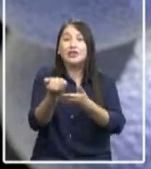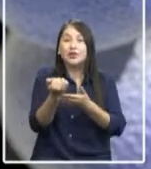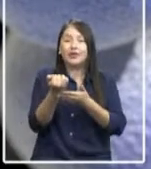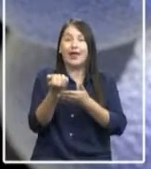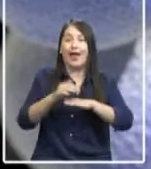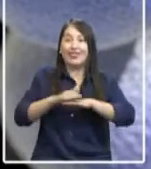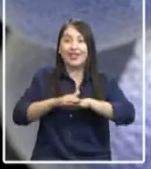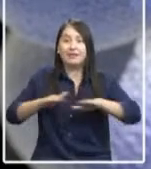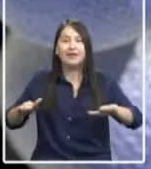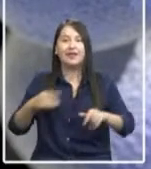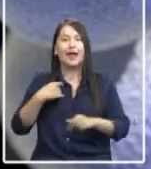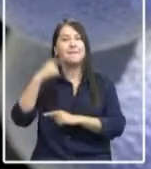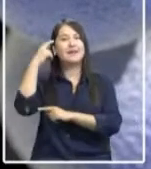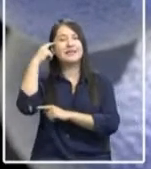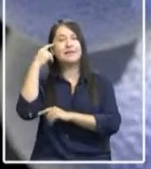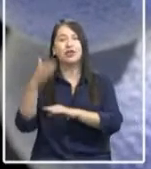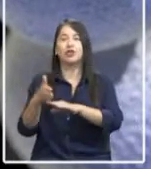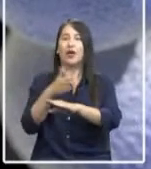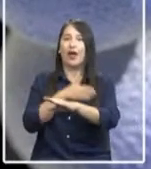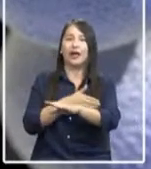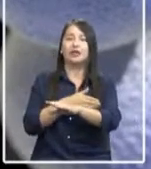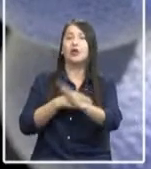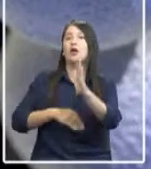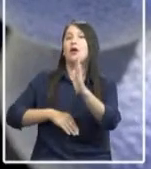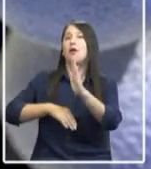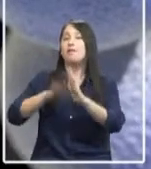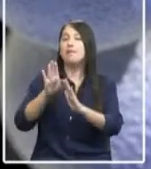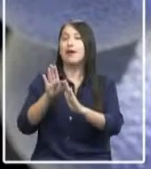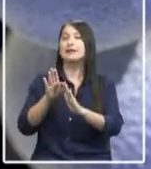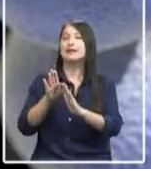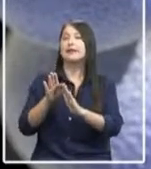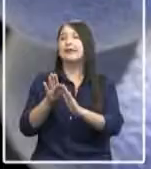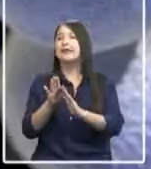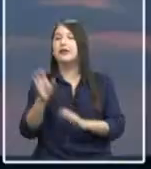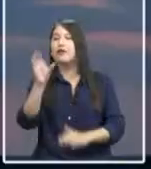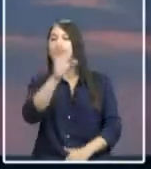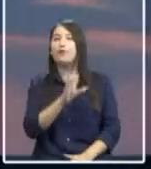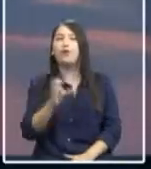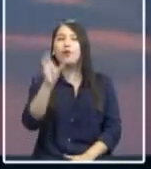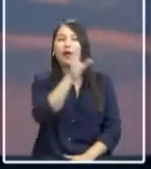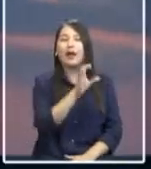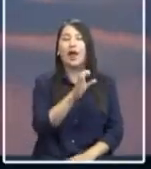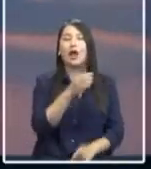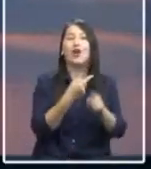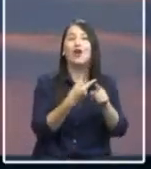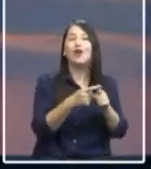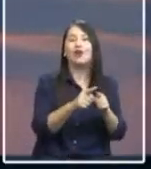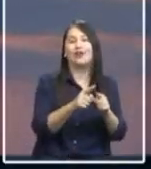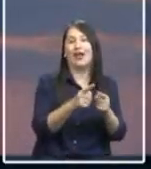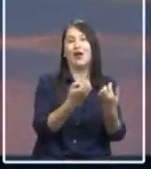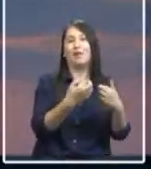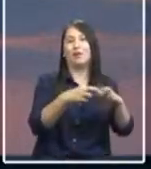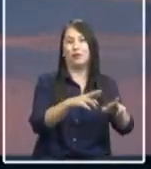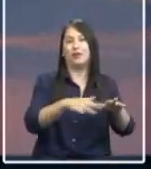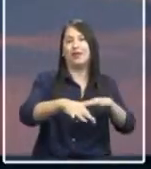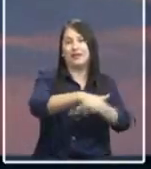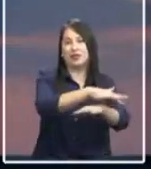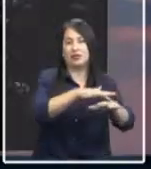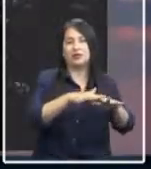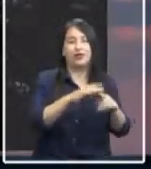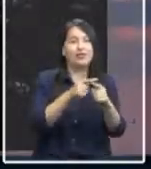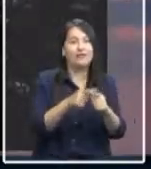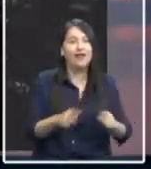prejuicios, hacerlos explícitos y buscar alternativas más útiles? Para nosotros los escenarios son